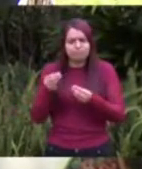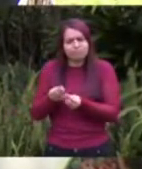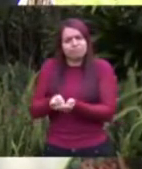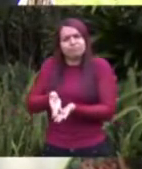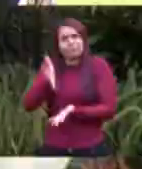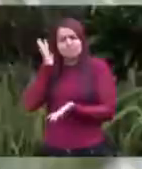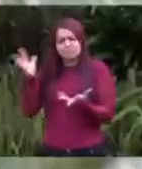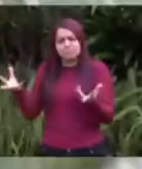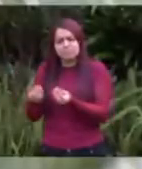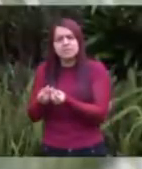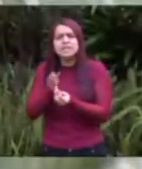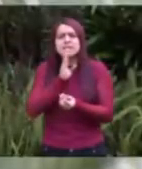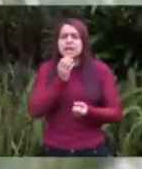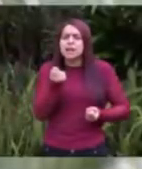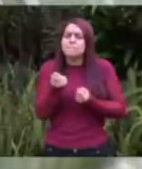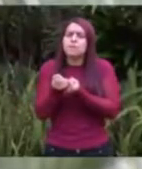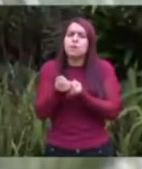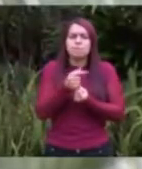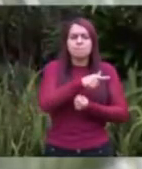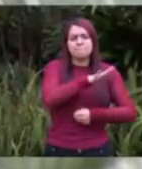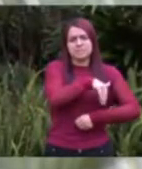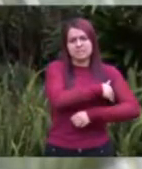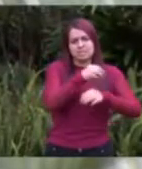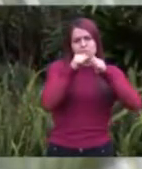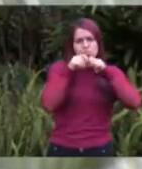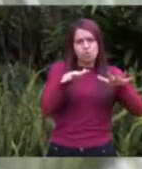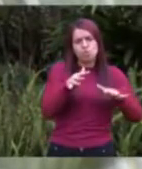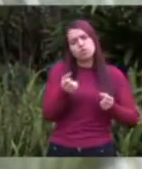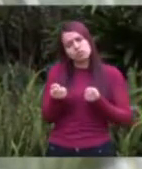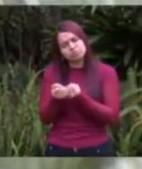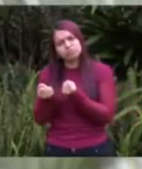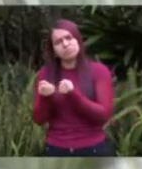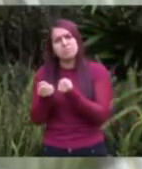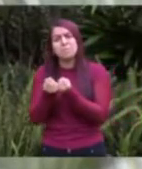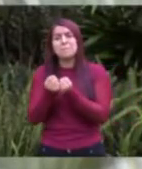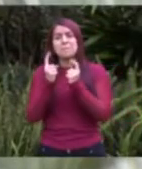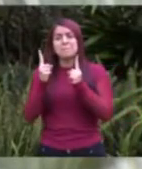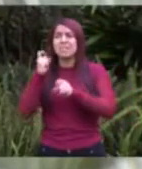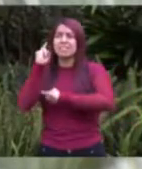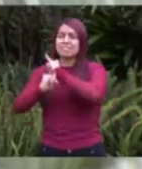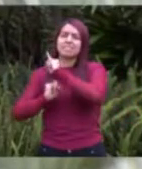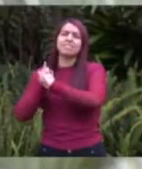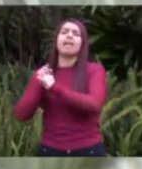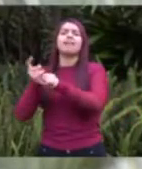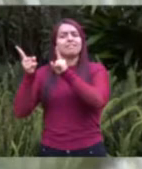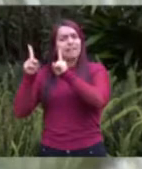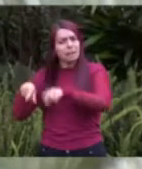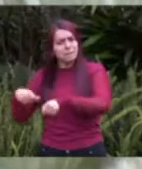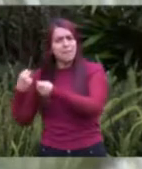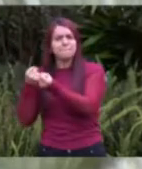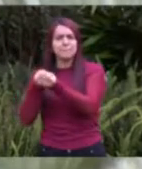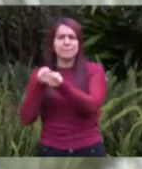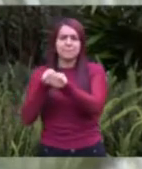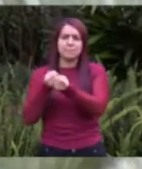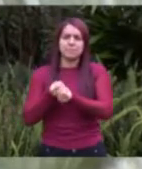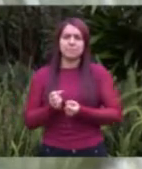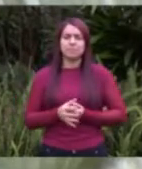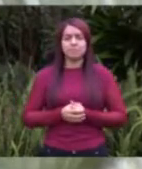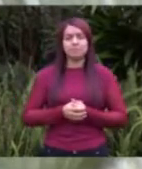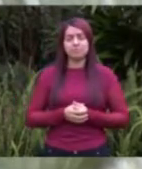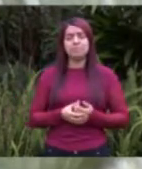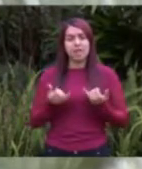Ministerio Público, pero sobre todo con el apoyo de la comunidad internacional. Por eso,